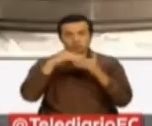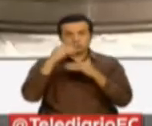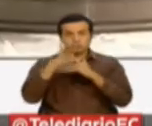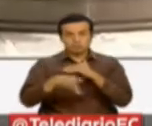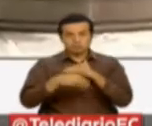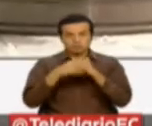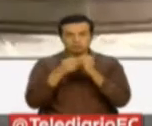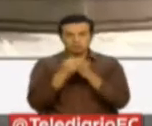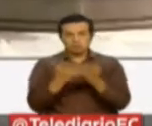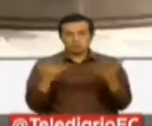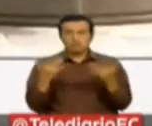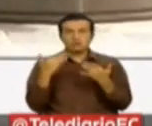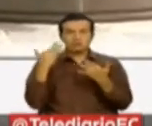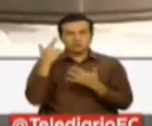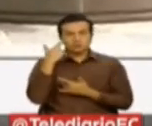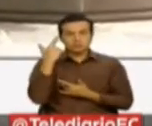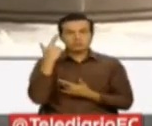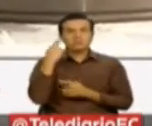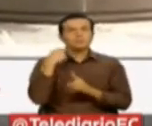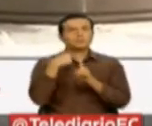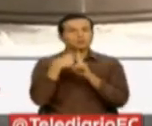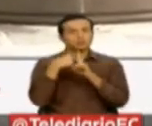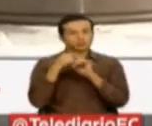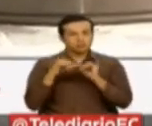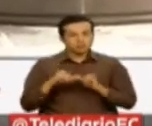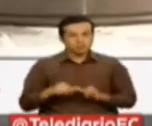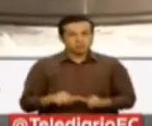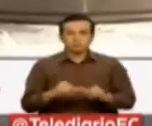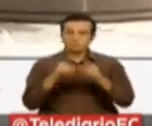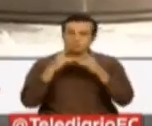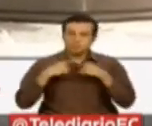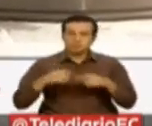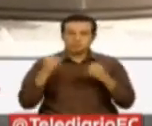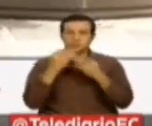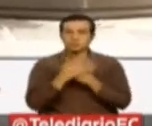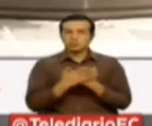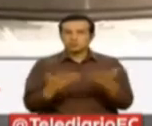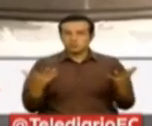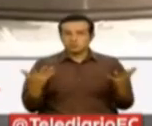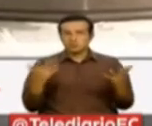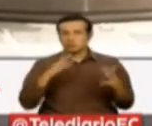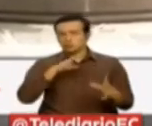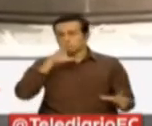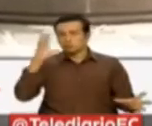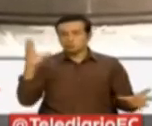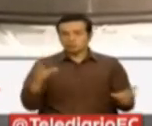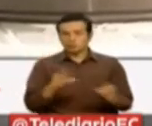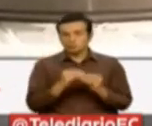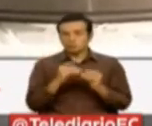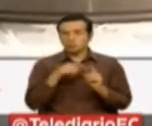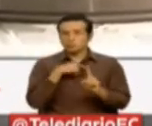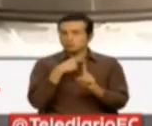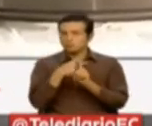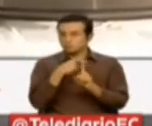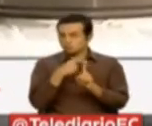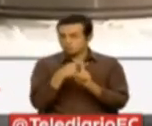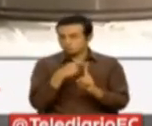y esperamos solo buenos resultados los pronunciamientos del sector productivo han sido todos positivos